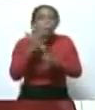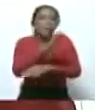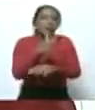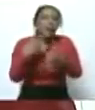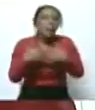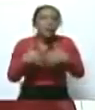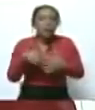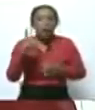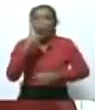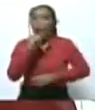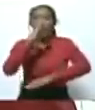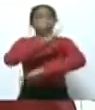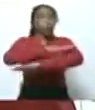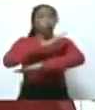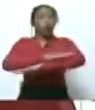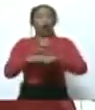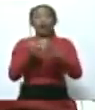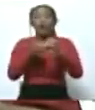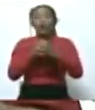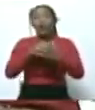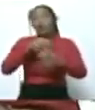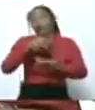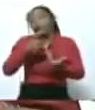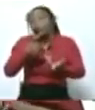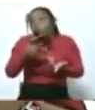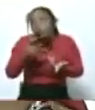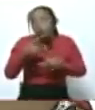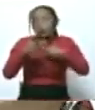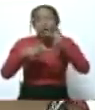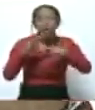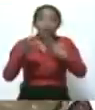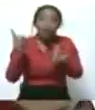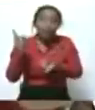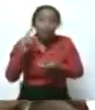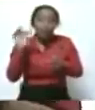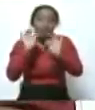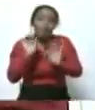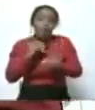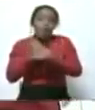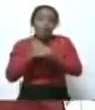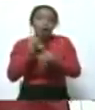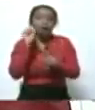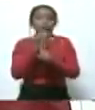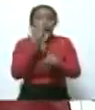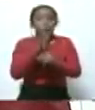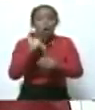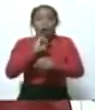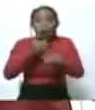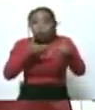al comportamiento de partidos políticos. Obedecen más al comportamiento de corporaciones o células terroristas, ¿no?,